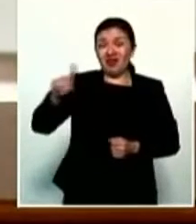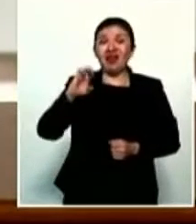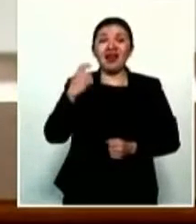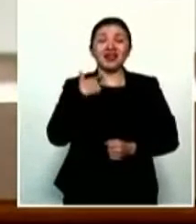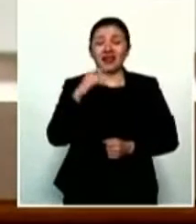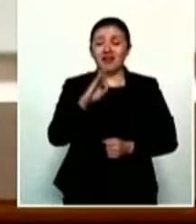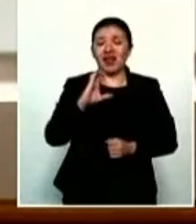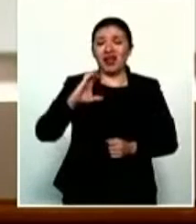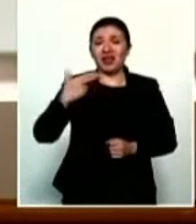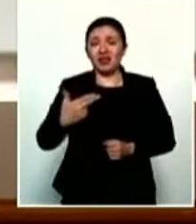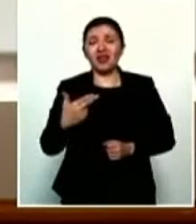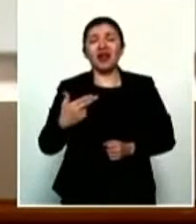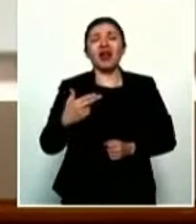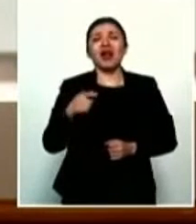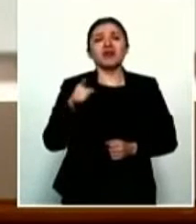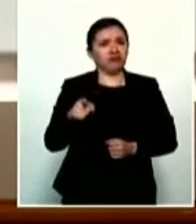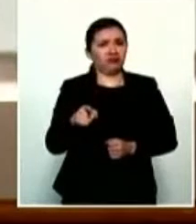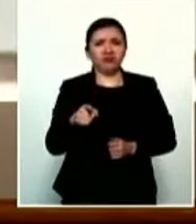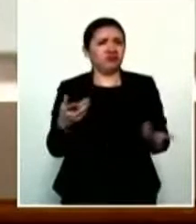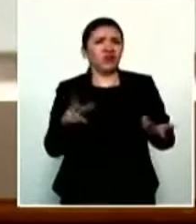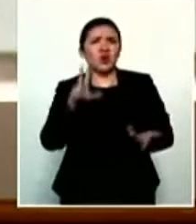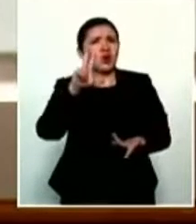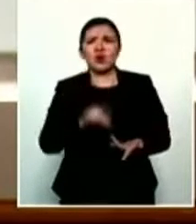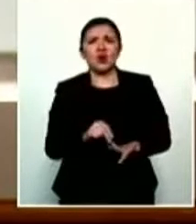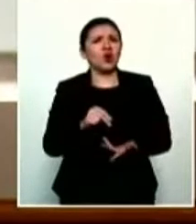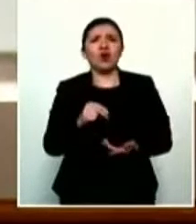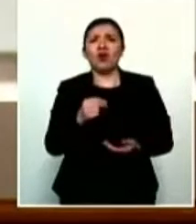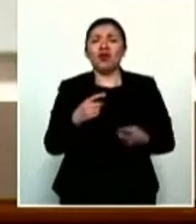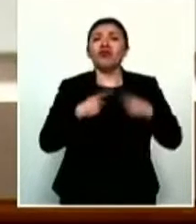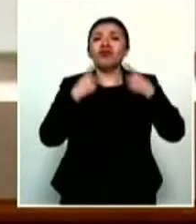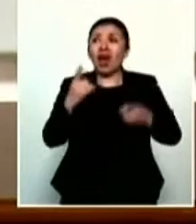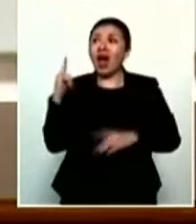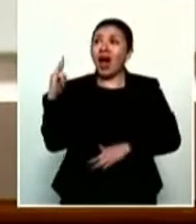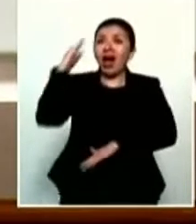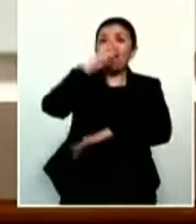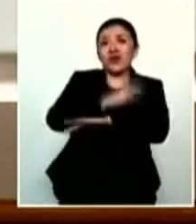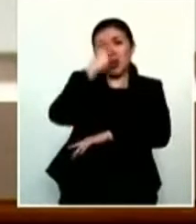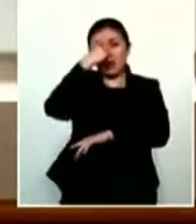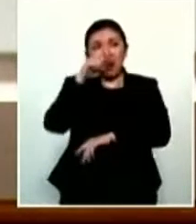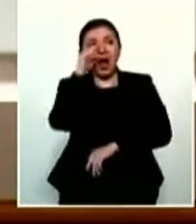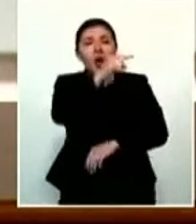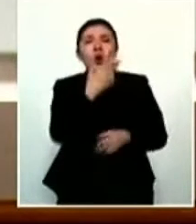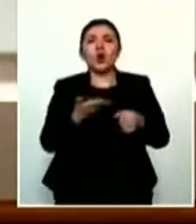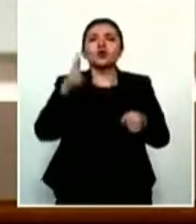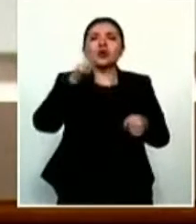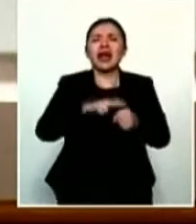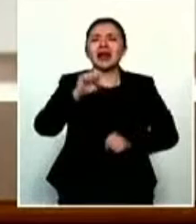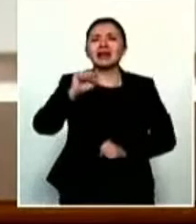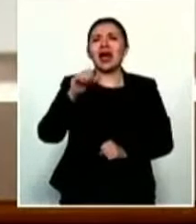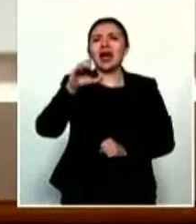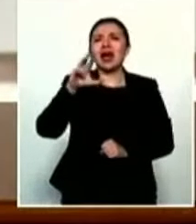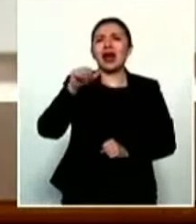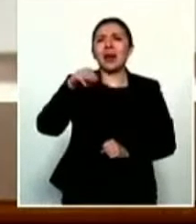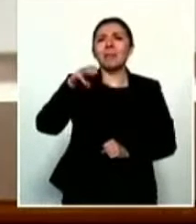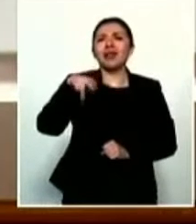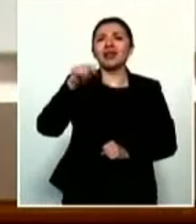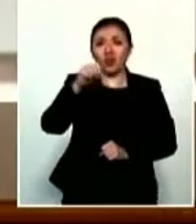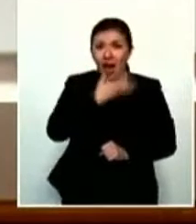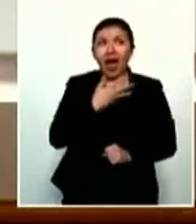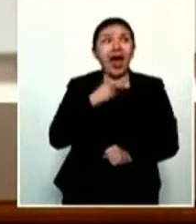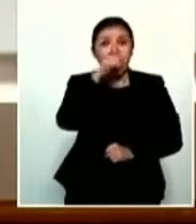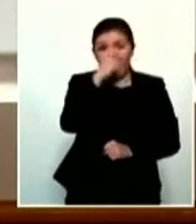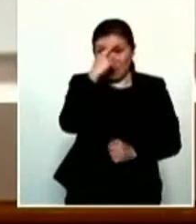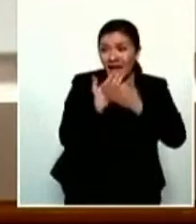Calderón no había permitido que salieran aviones a Sacramento, donde había un hospital esperándolos para poderlos